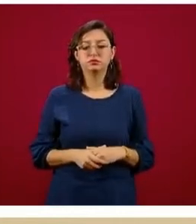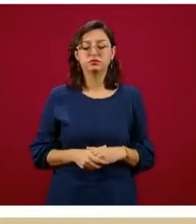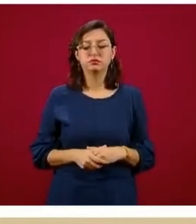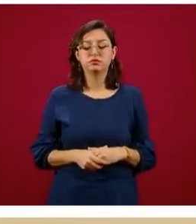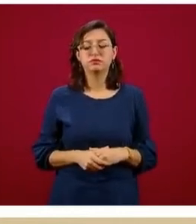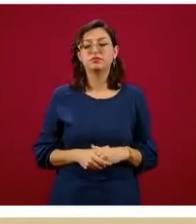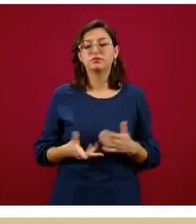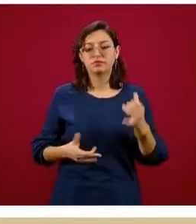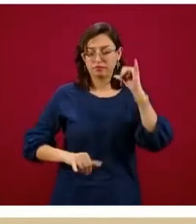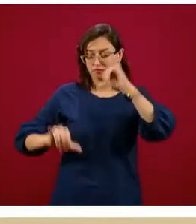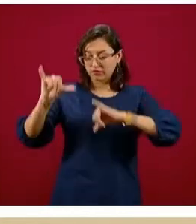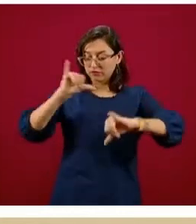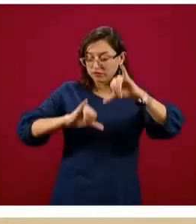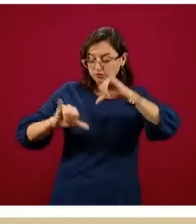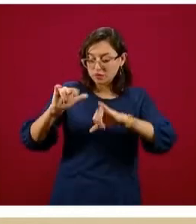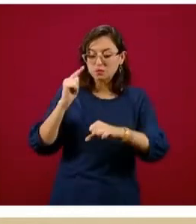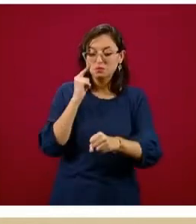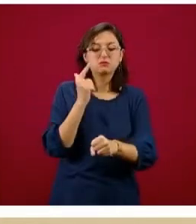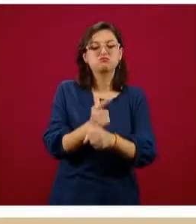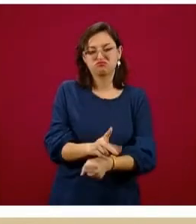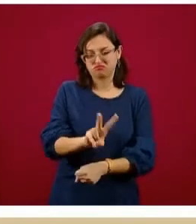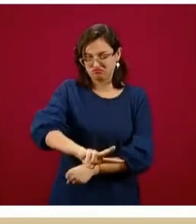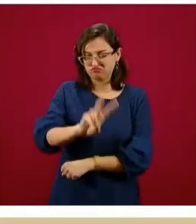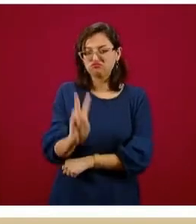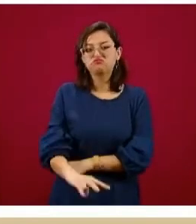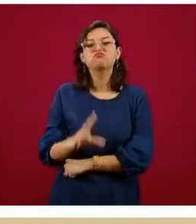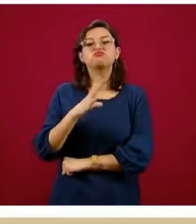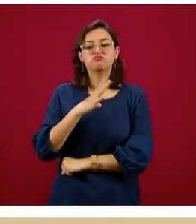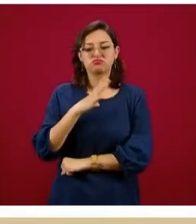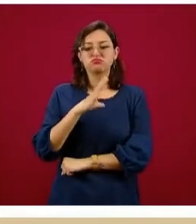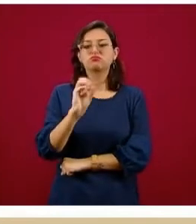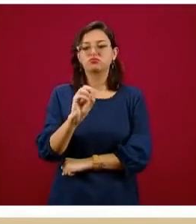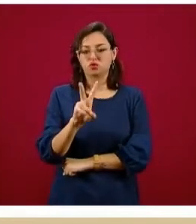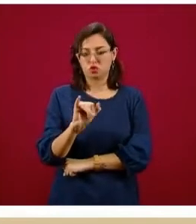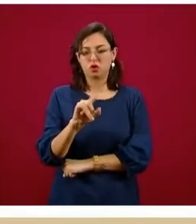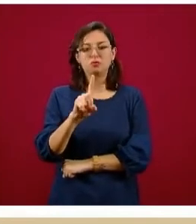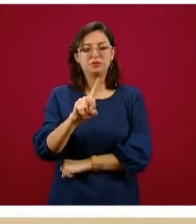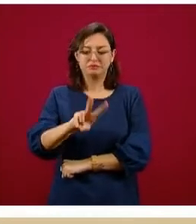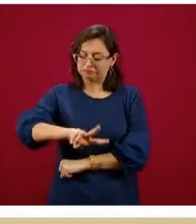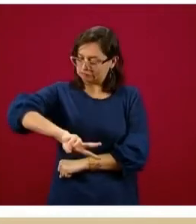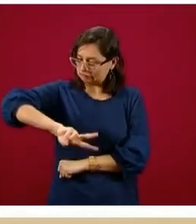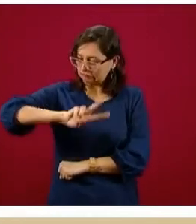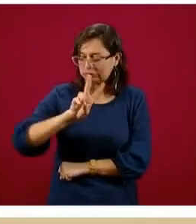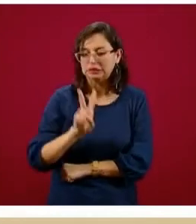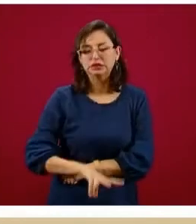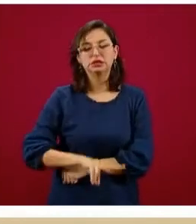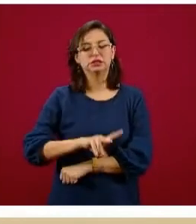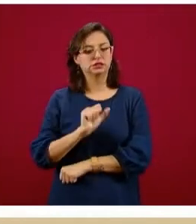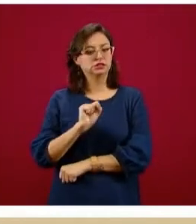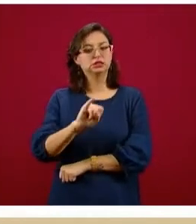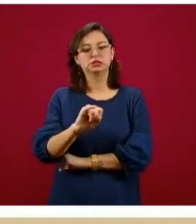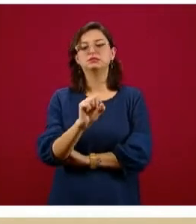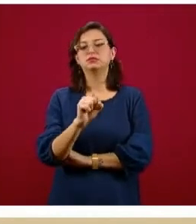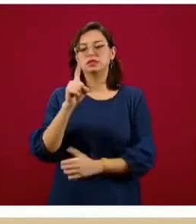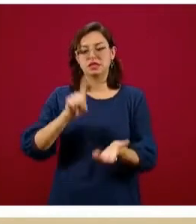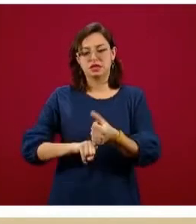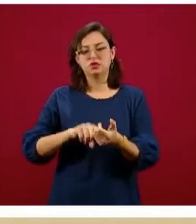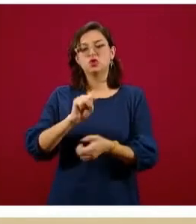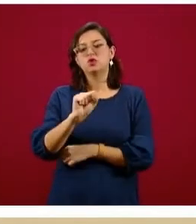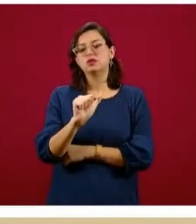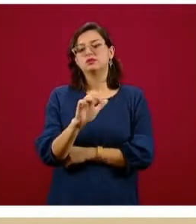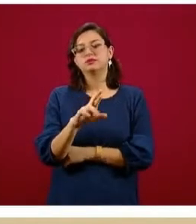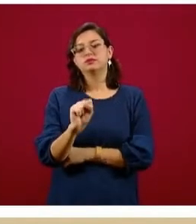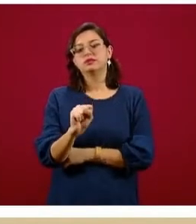confirmadas por laboratorio. Eso es un número, es decir, estas personas fueron ya fehacientemente, tienen un resultado ya positivo a SARS-CoV-2, y